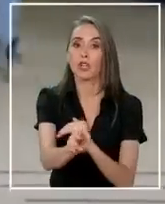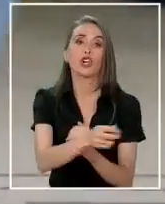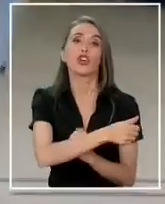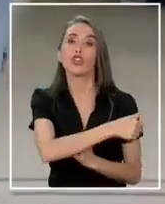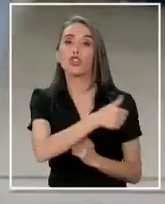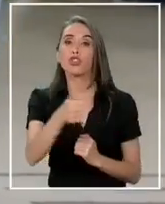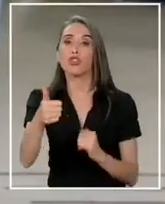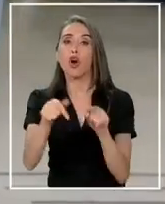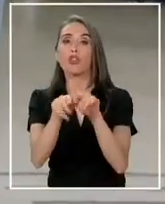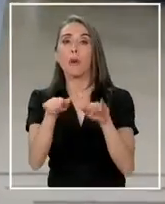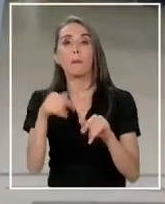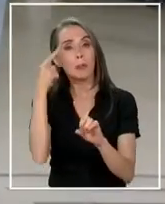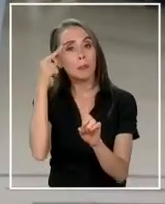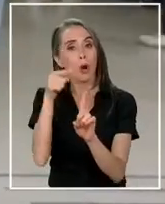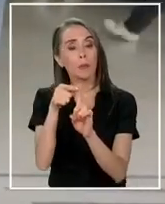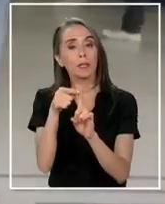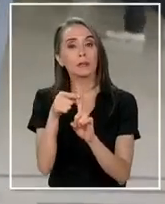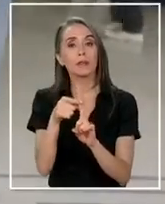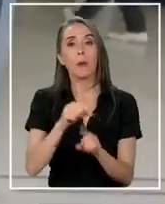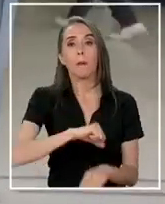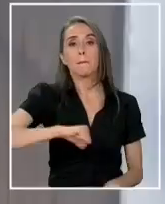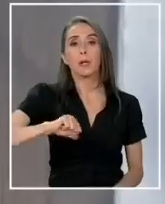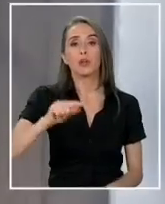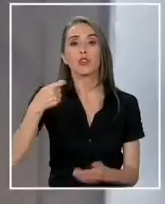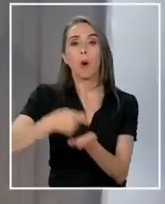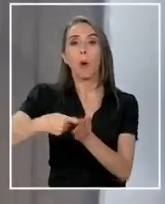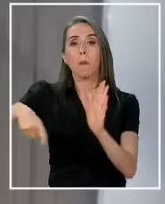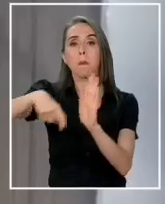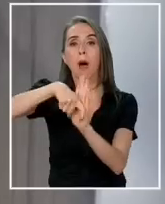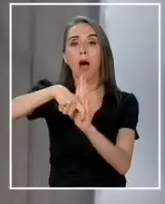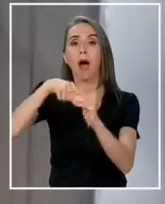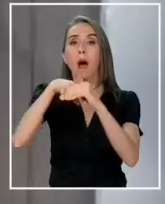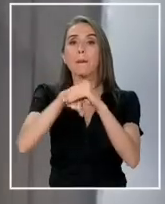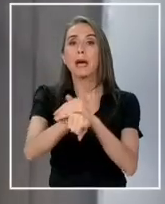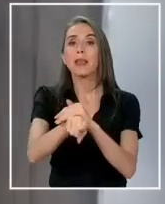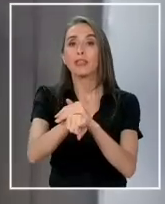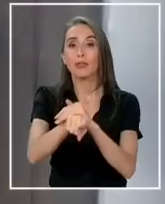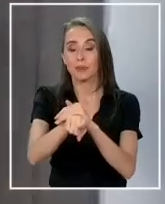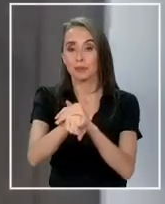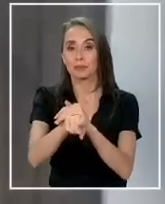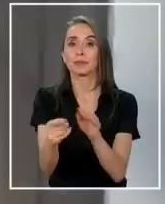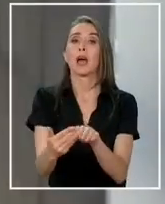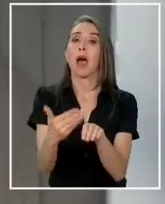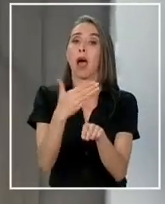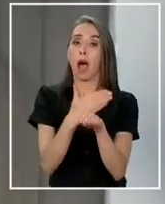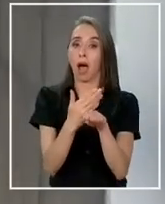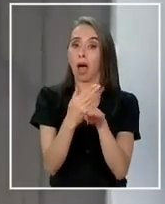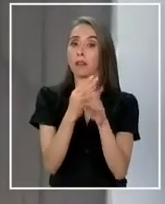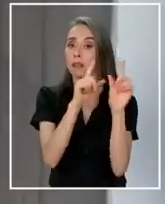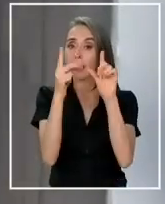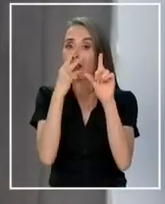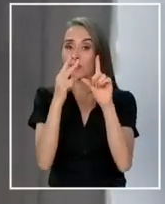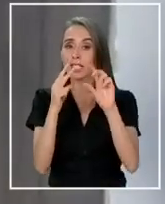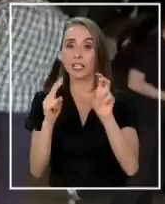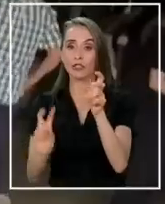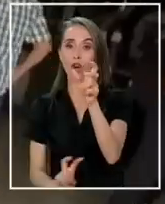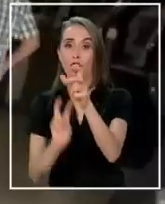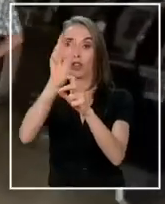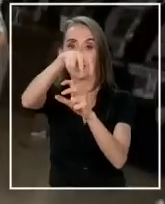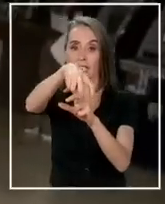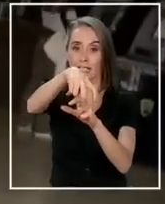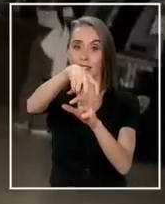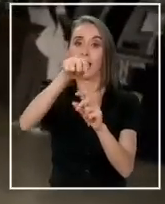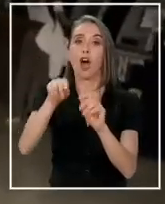comparten el mismo objetivo no pagar el metro antes habíamos visto el salto del torniquete